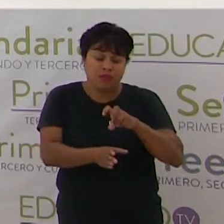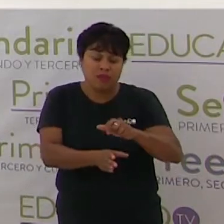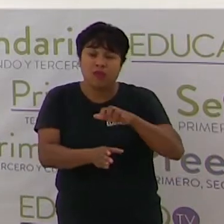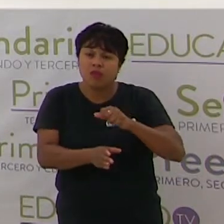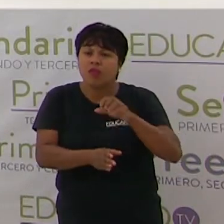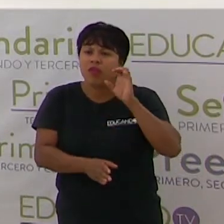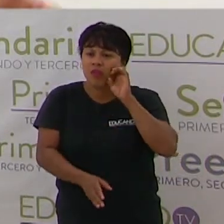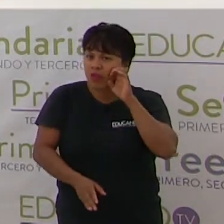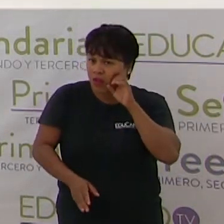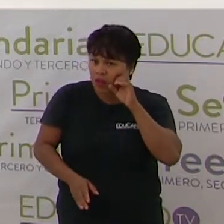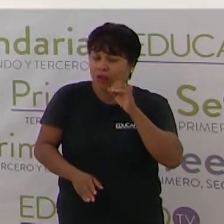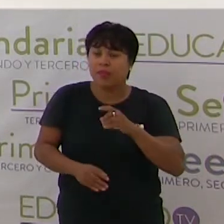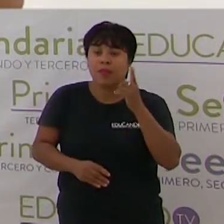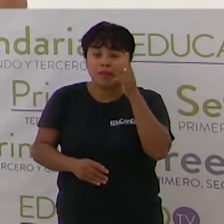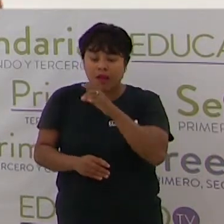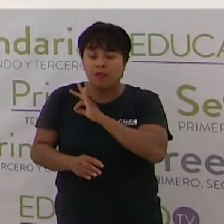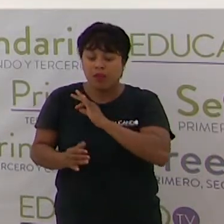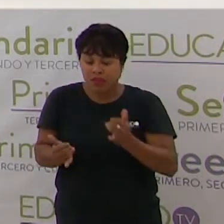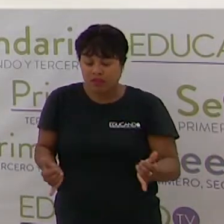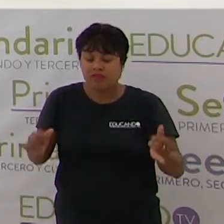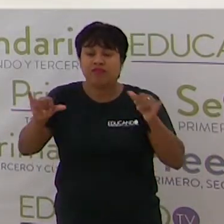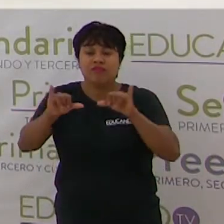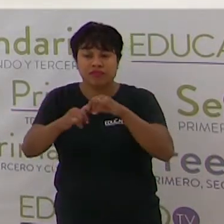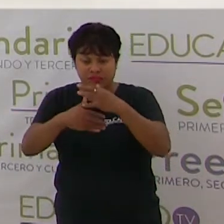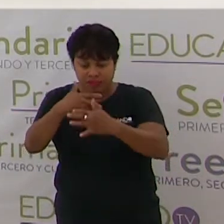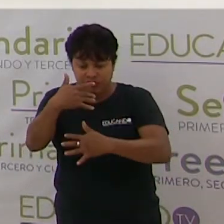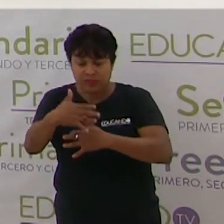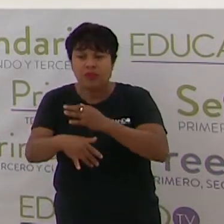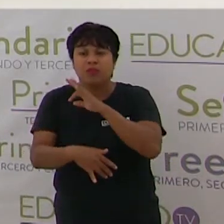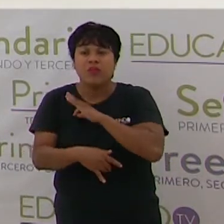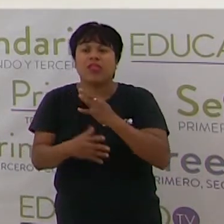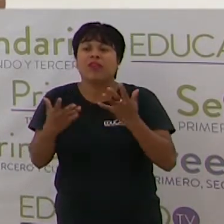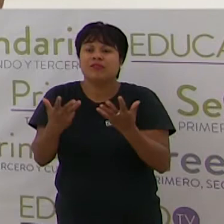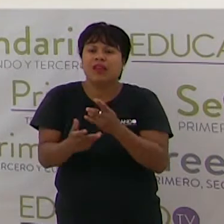o de jugo de naranja para hacer una combinación y podamos hacer